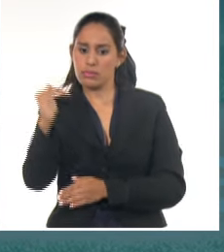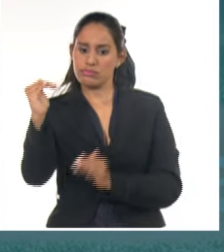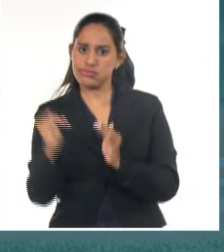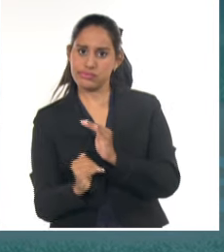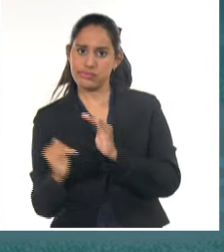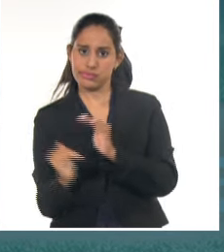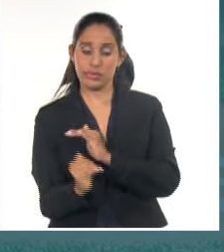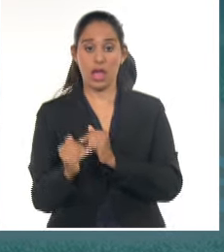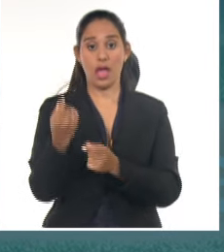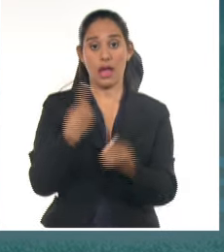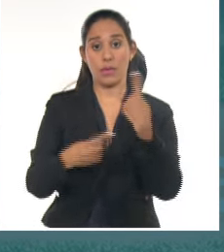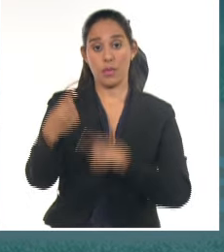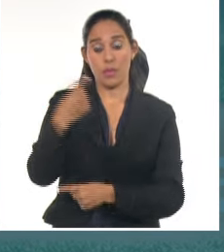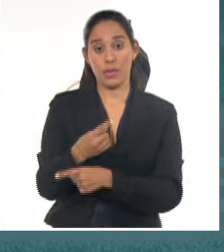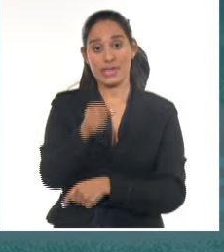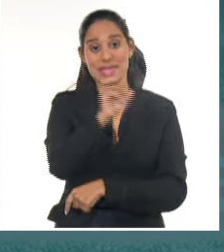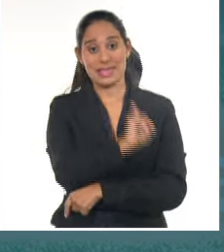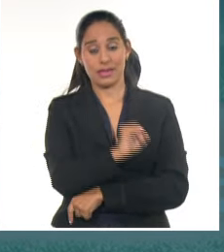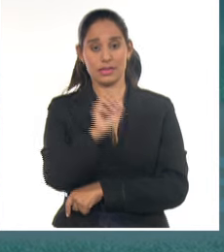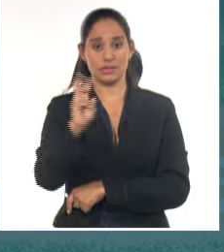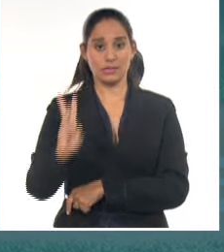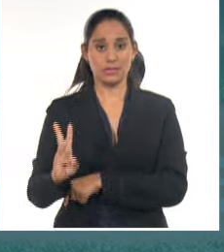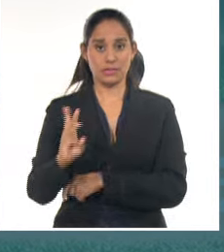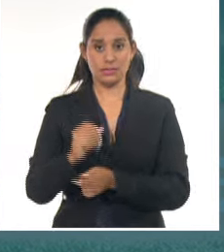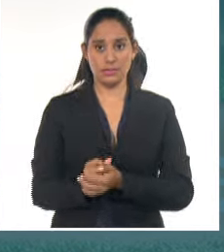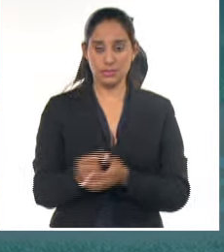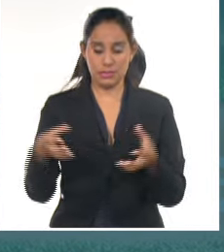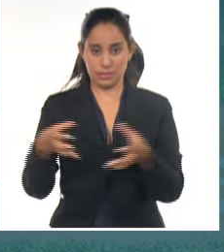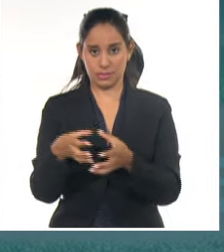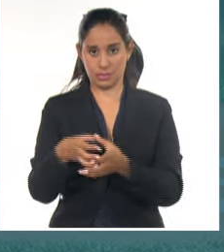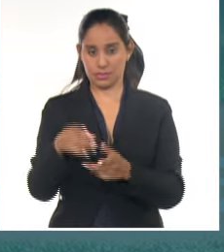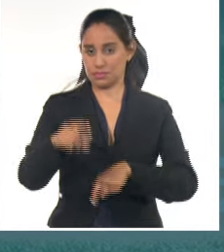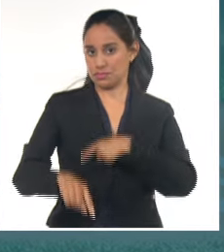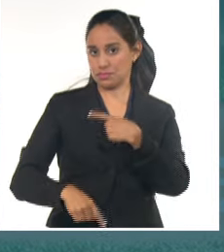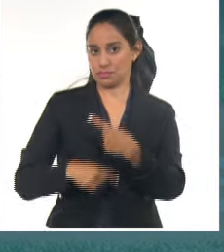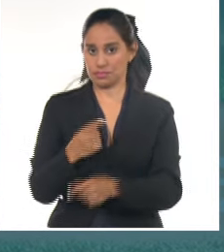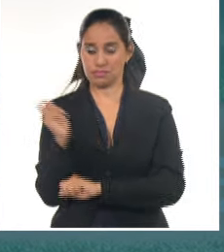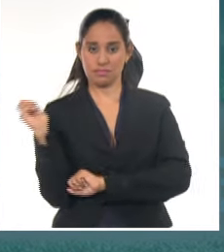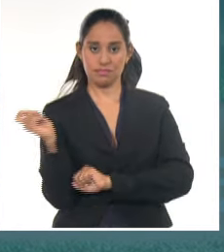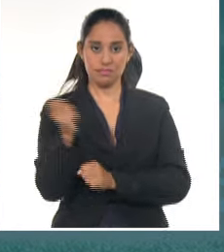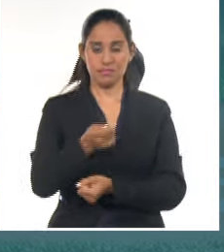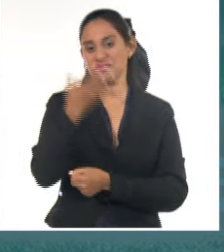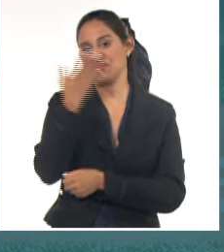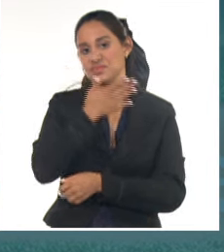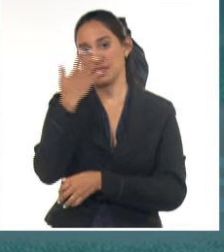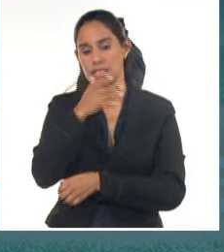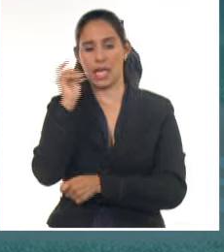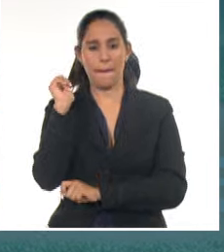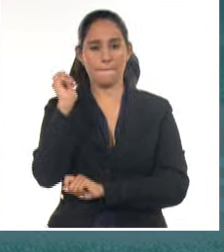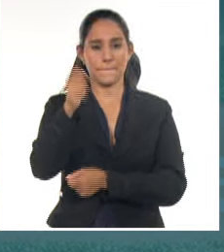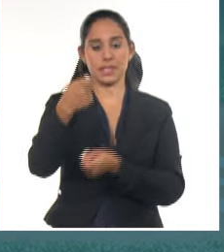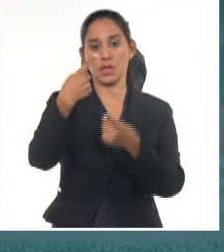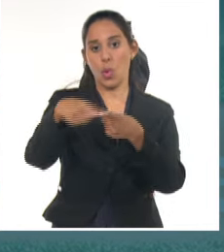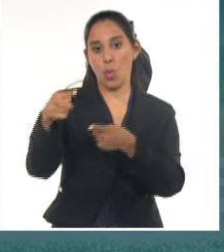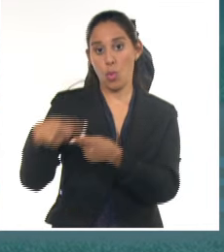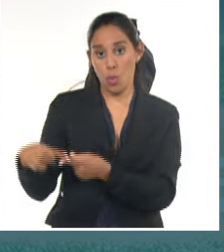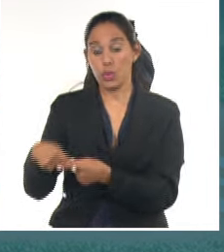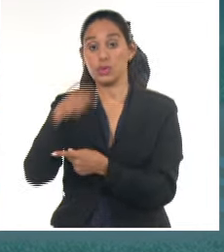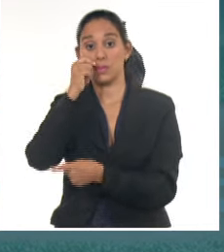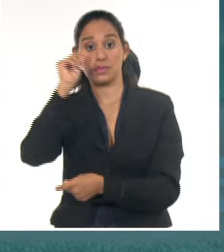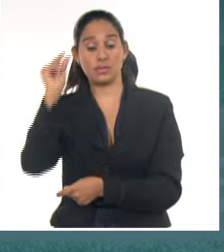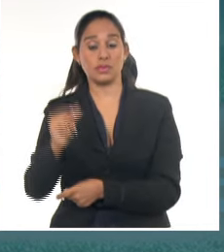Tigres 6-3, con el quinto salvado de Reinaldo Álvarez y jonrones de Joel Yankee, Euclides Pérez y Eduardo García,